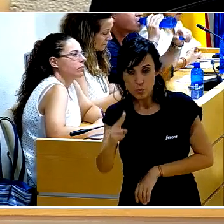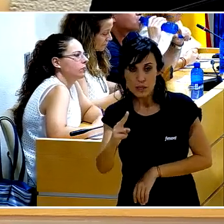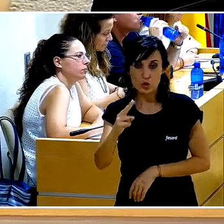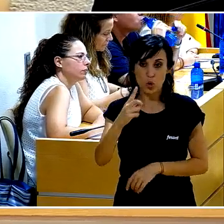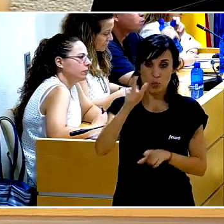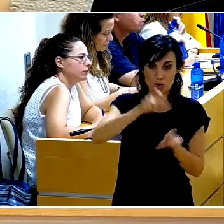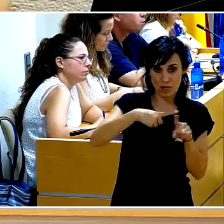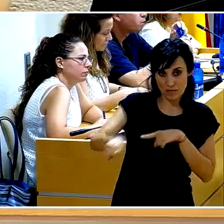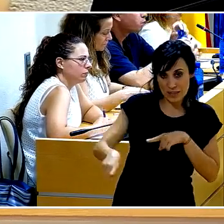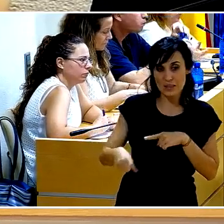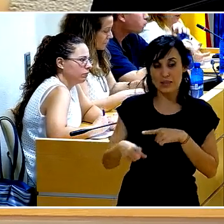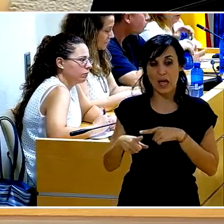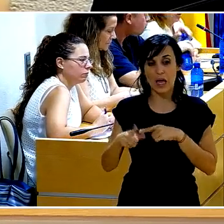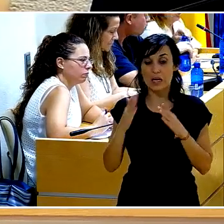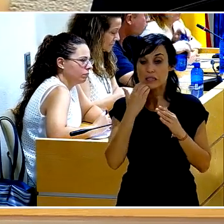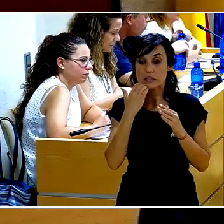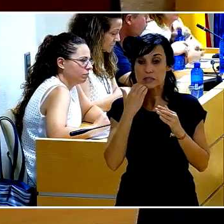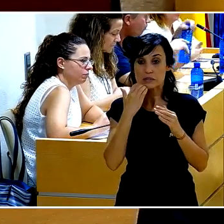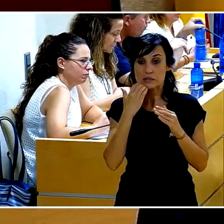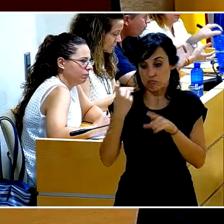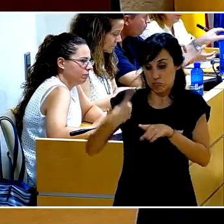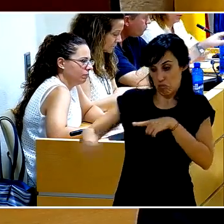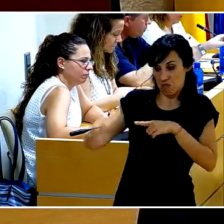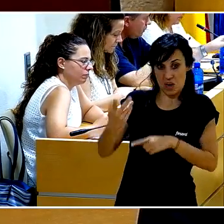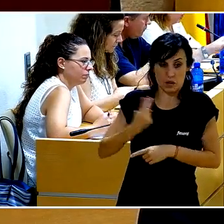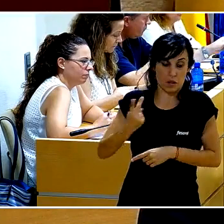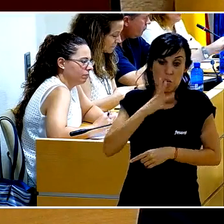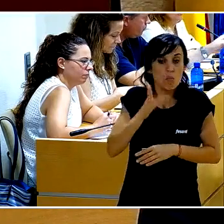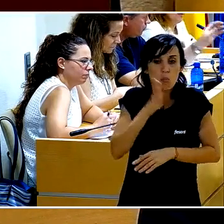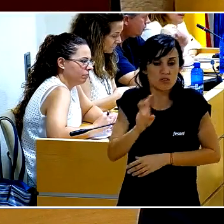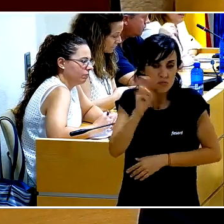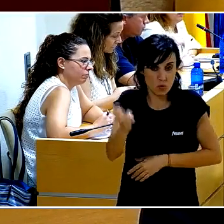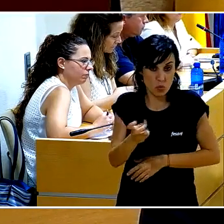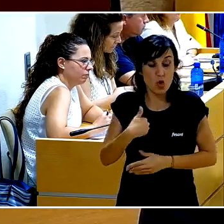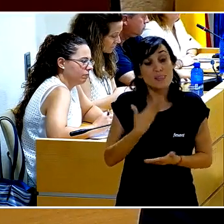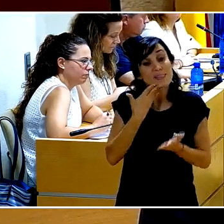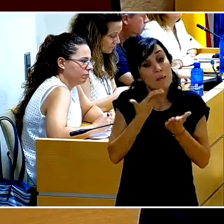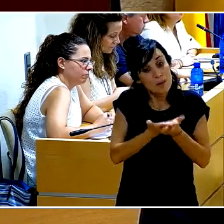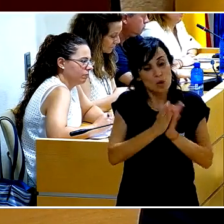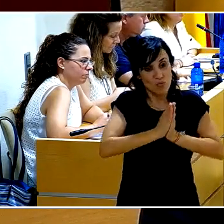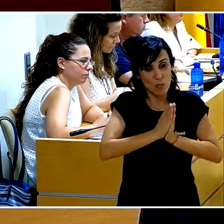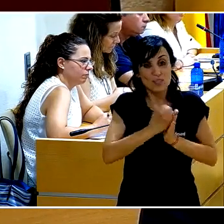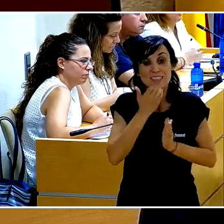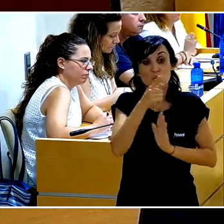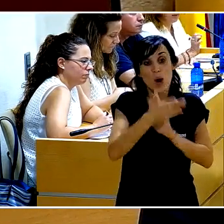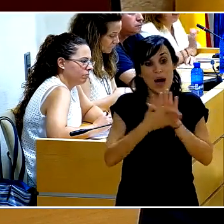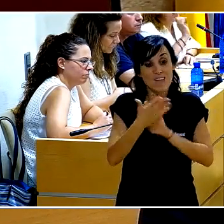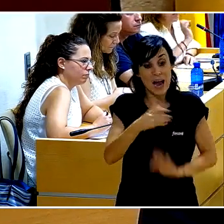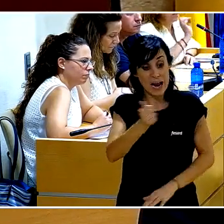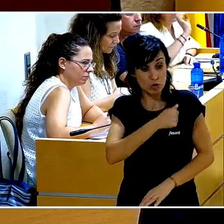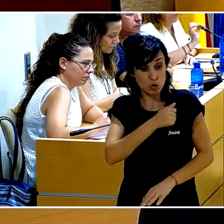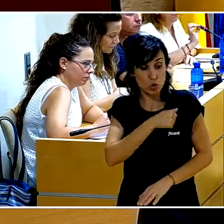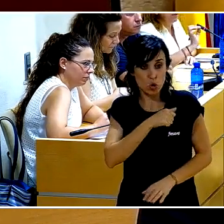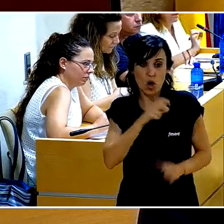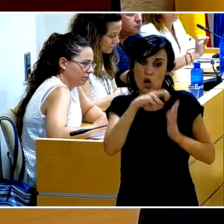diferente, al que no es igual que nosotros por uno u otro motivo, yo le rogaría que cuando hable de los católicos aplique la